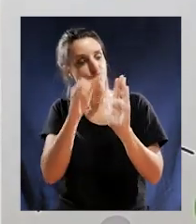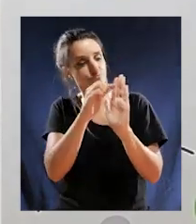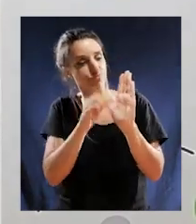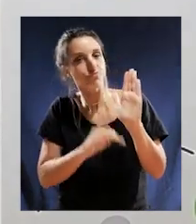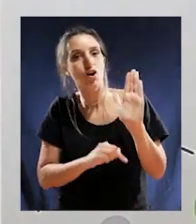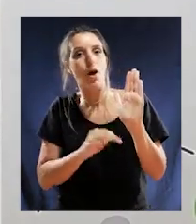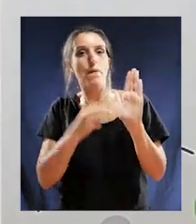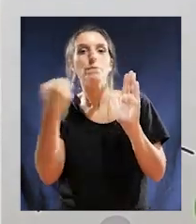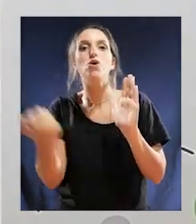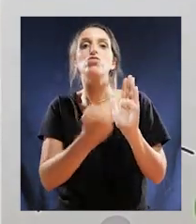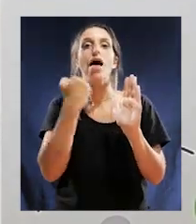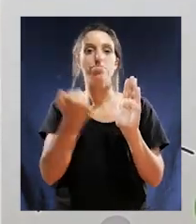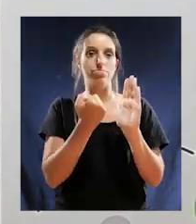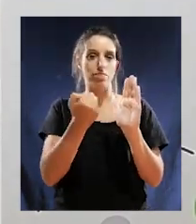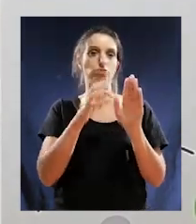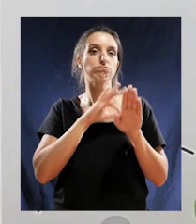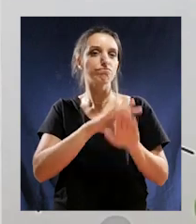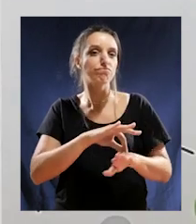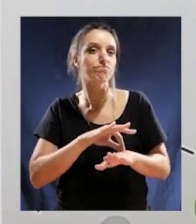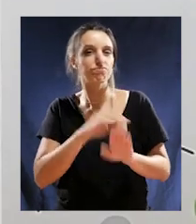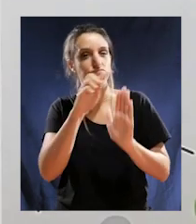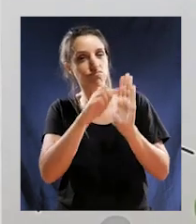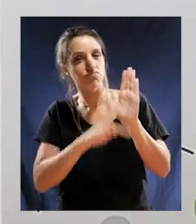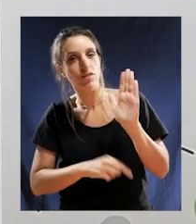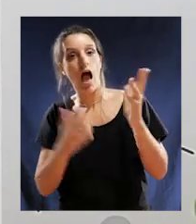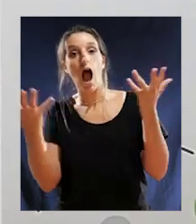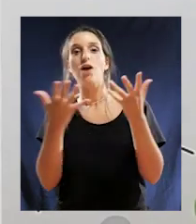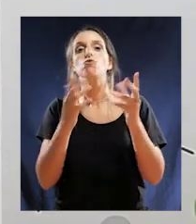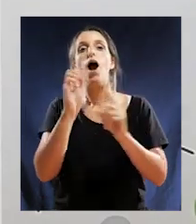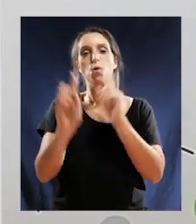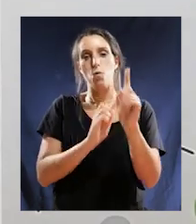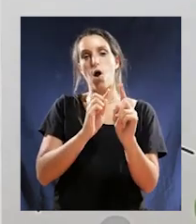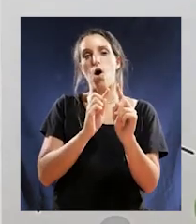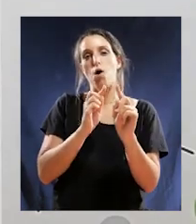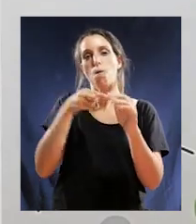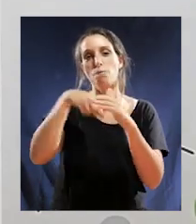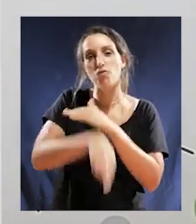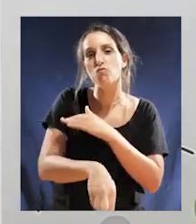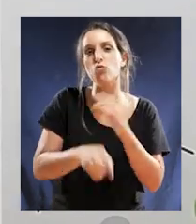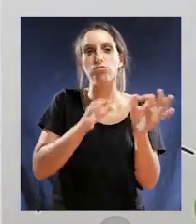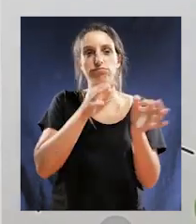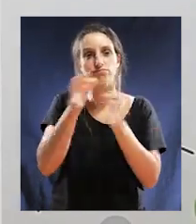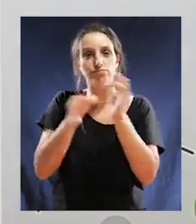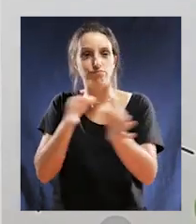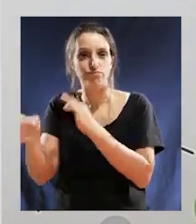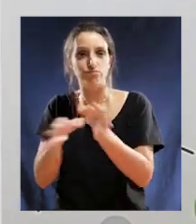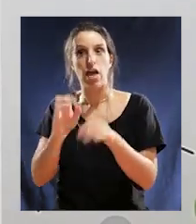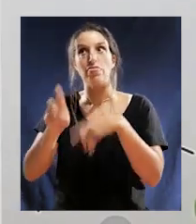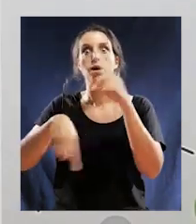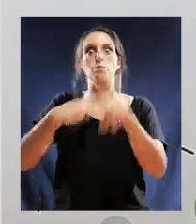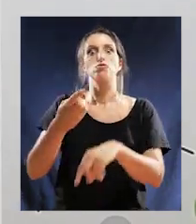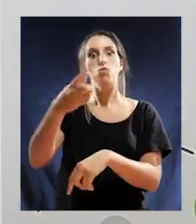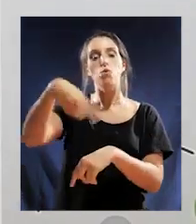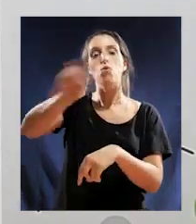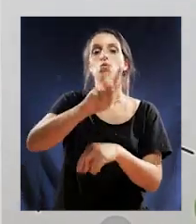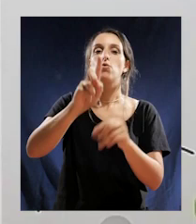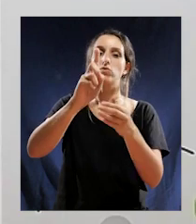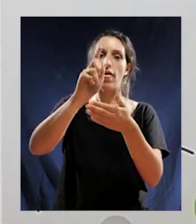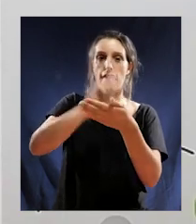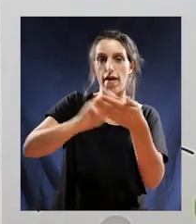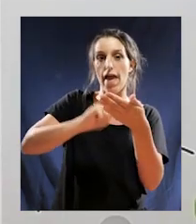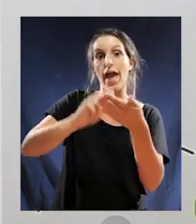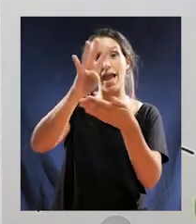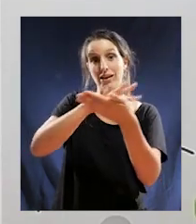serie de puntos que yo me propongo ahora introducir aquí que después ustedes se van a poder reencontrar con el